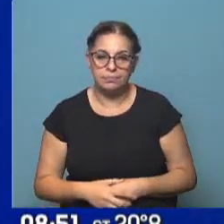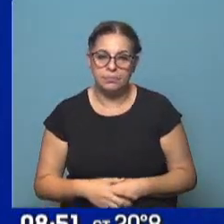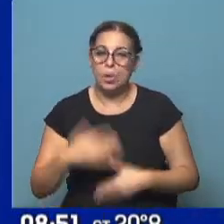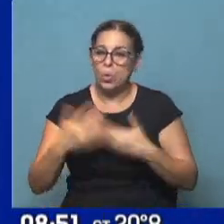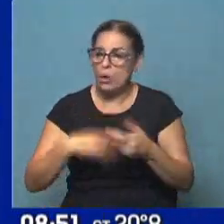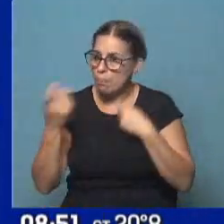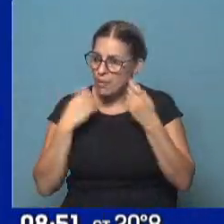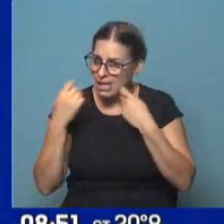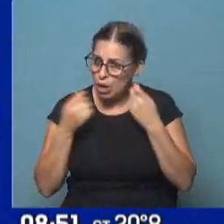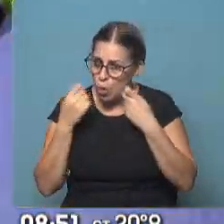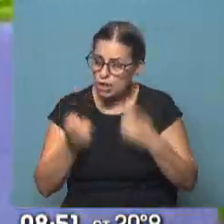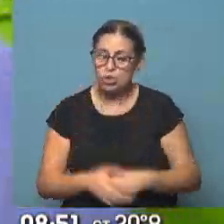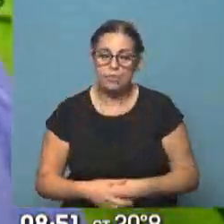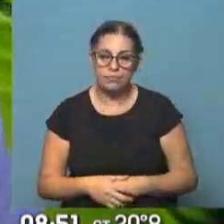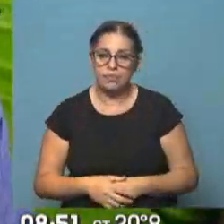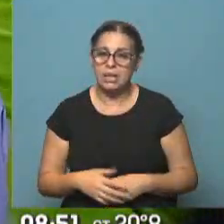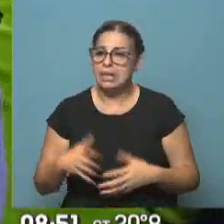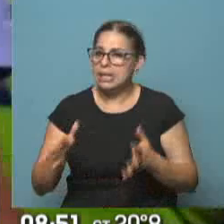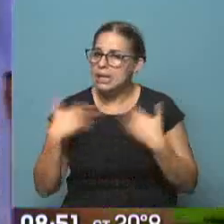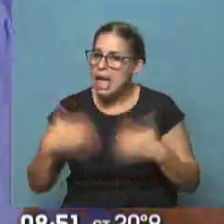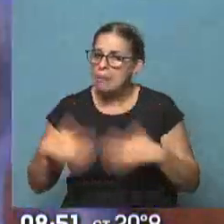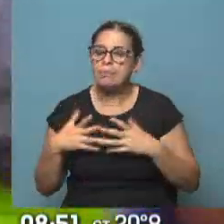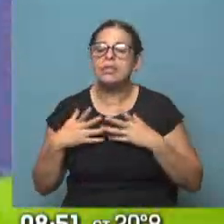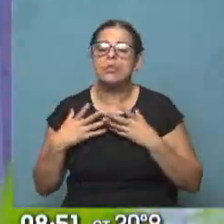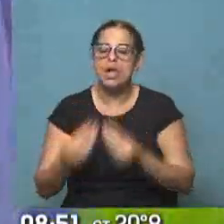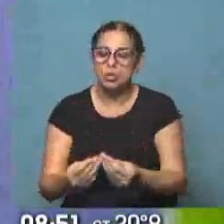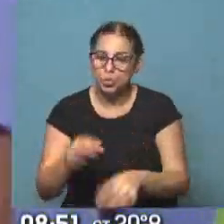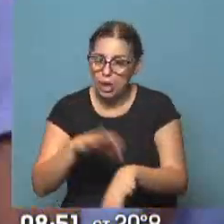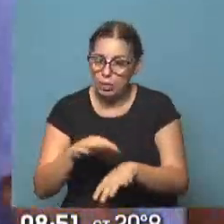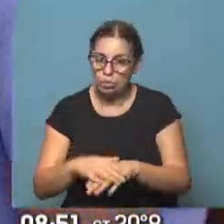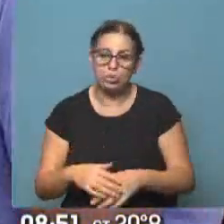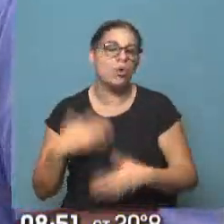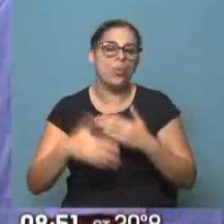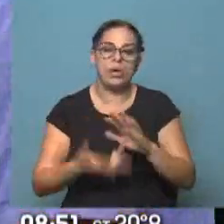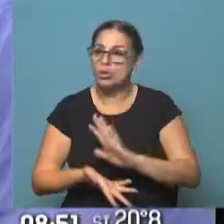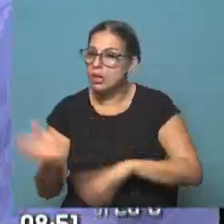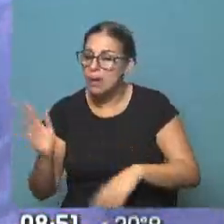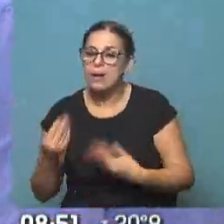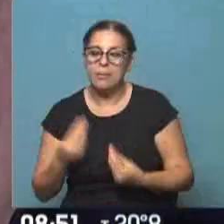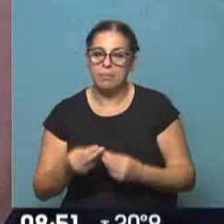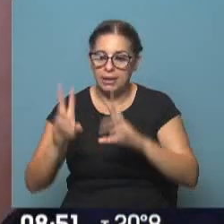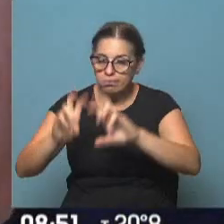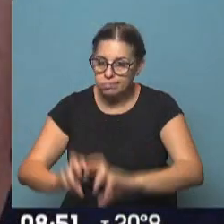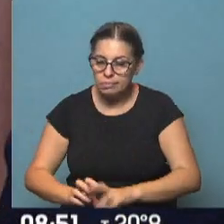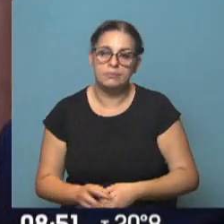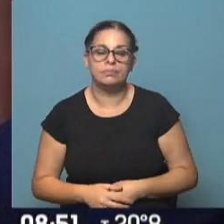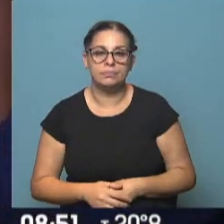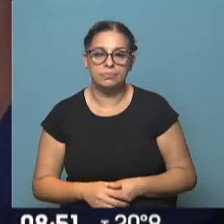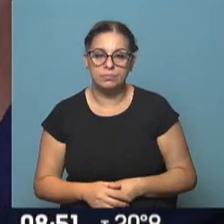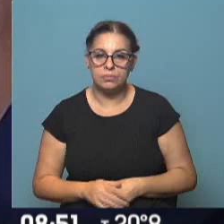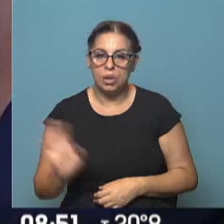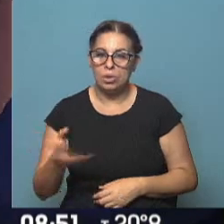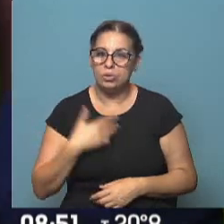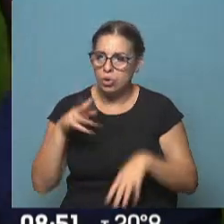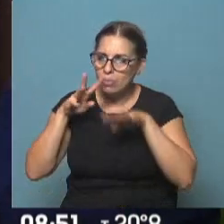jugador paraguayo, el alero guaraní, fue asistido inmediatamente. Salió de juego para ser atendido en el vestuario. Todos